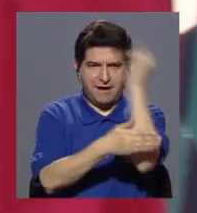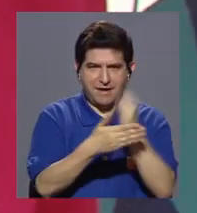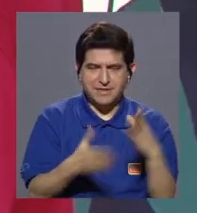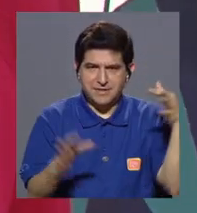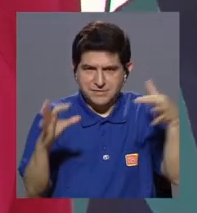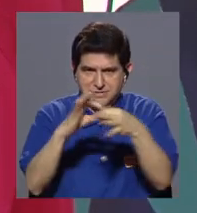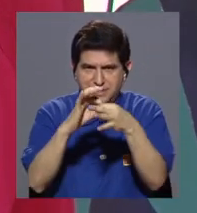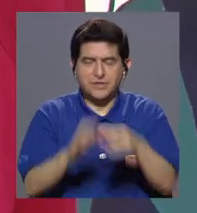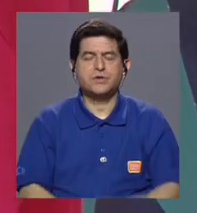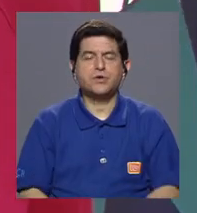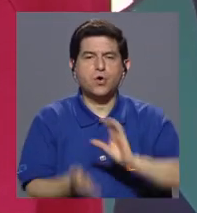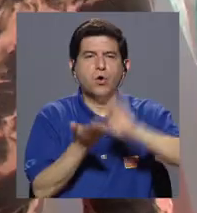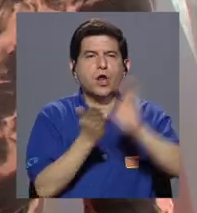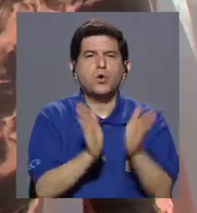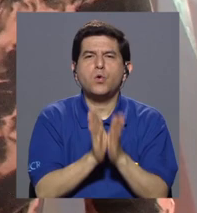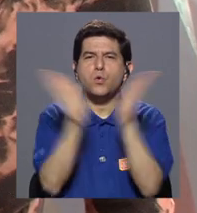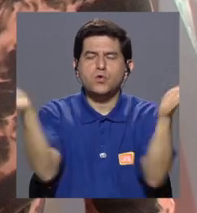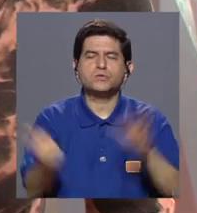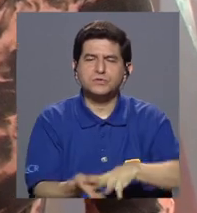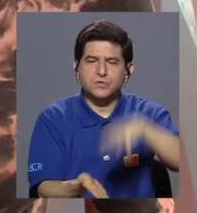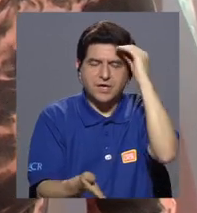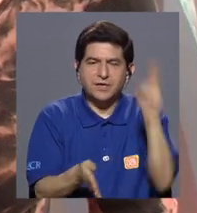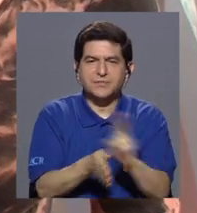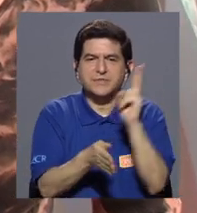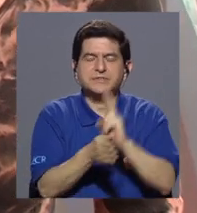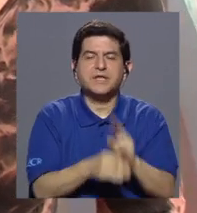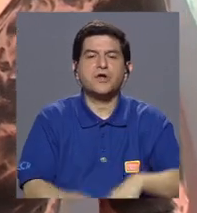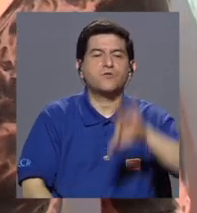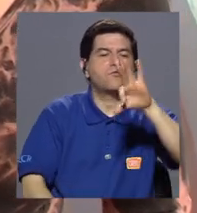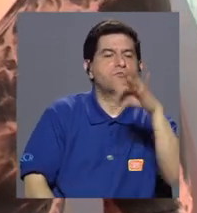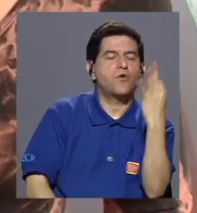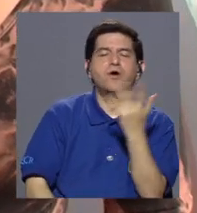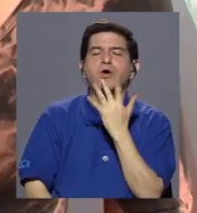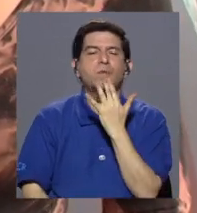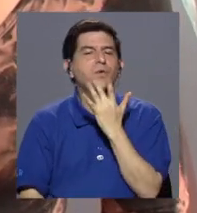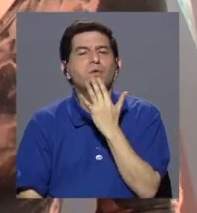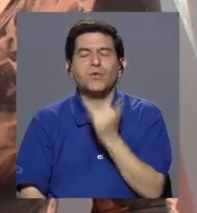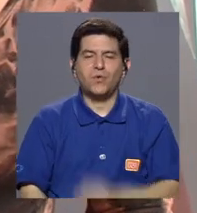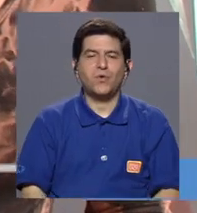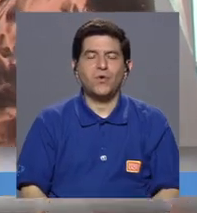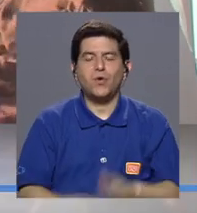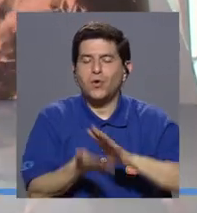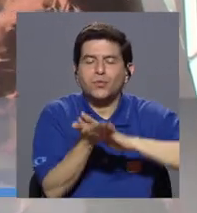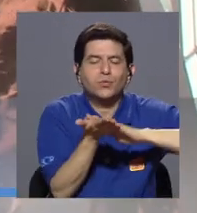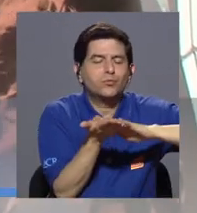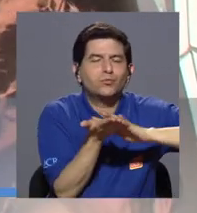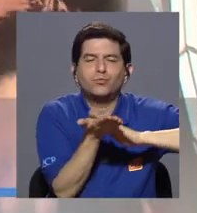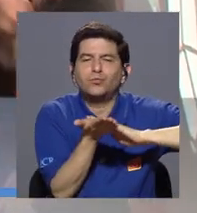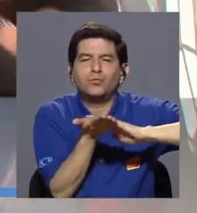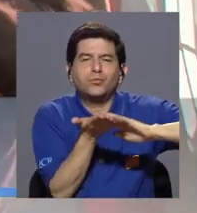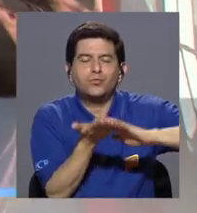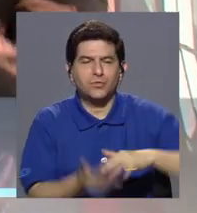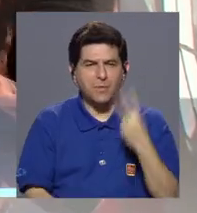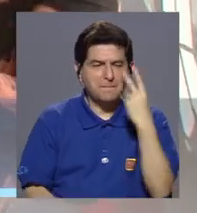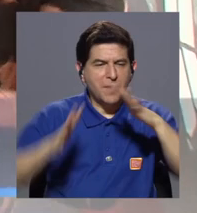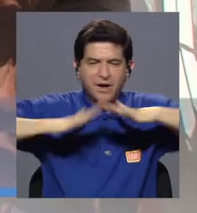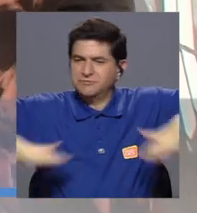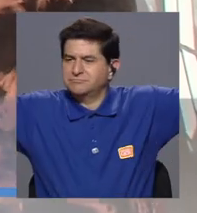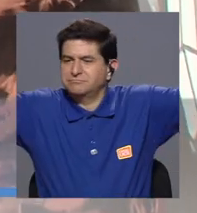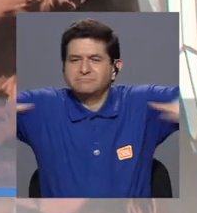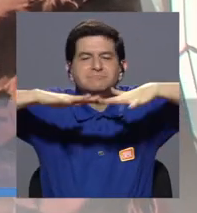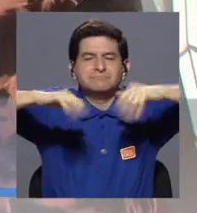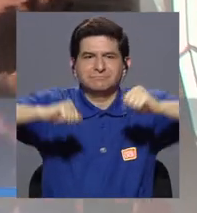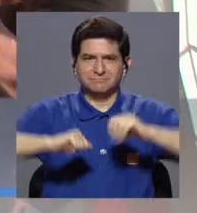el curso en general trata como de aprender a utilizar las formas los colores las texturas este cómo ver los espacios